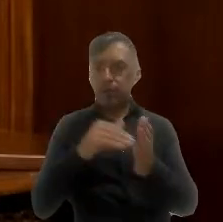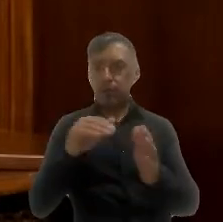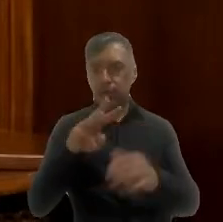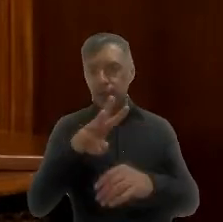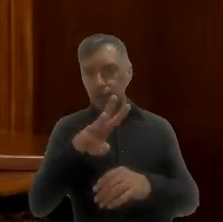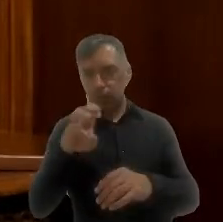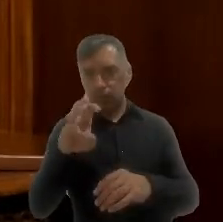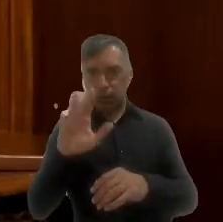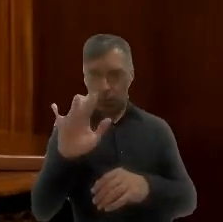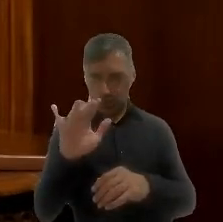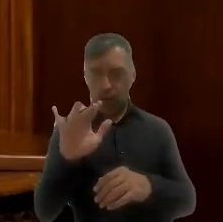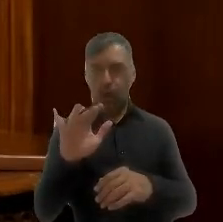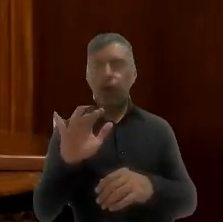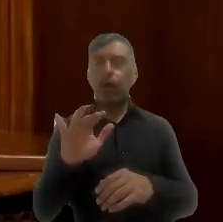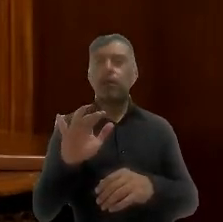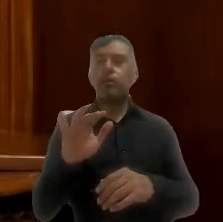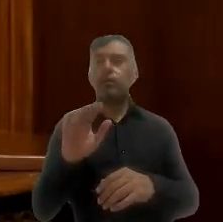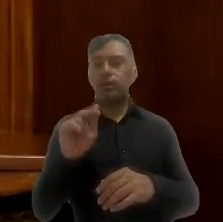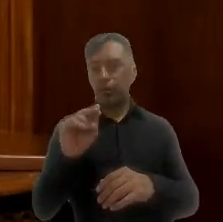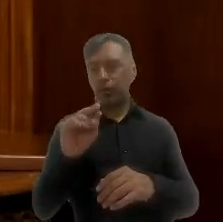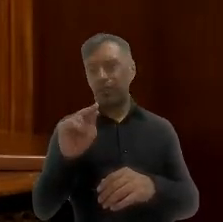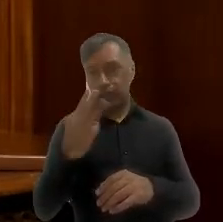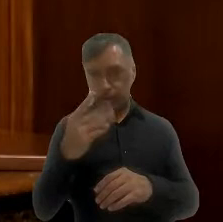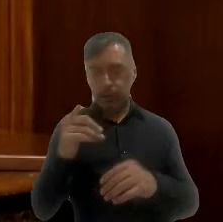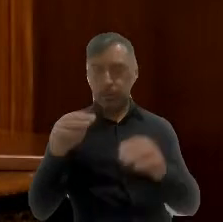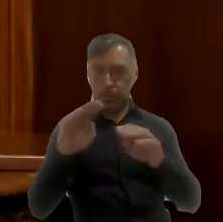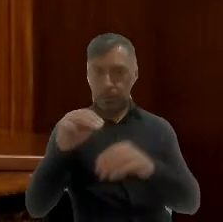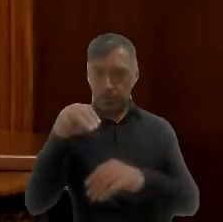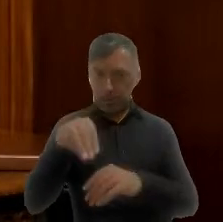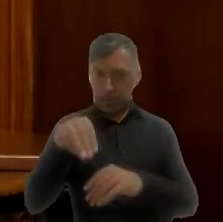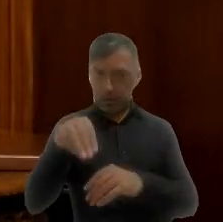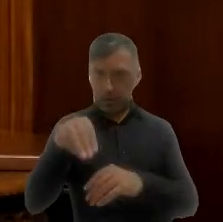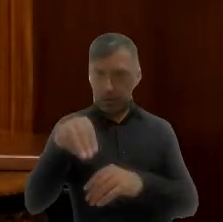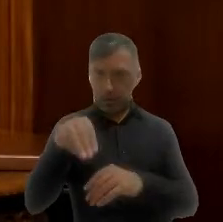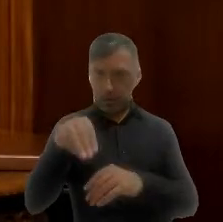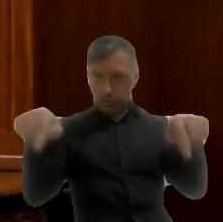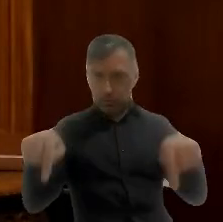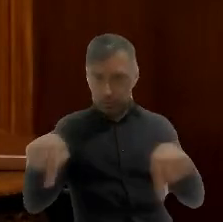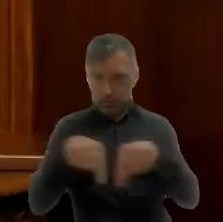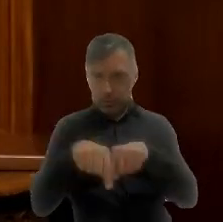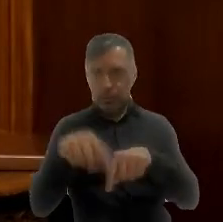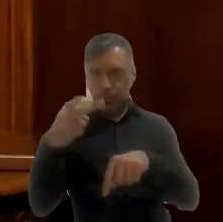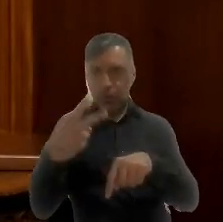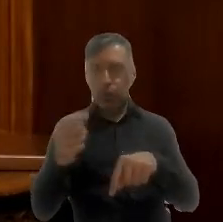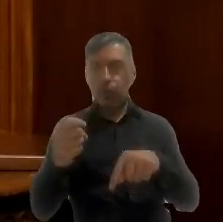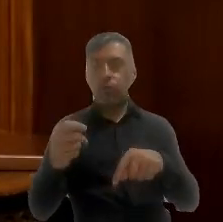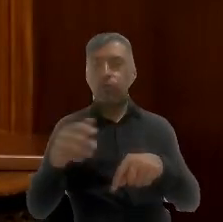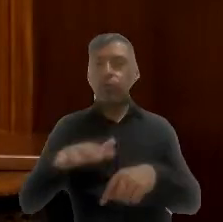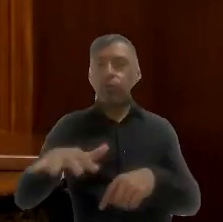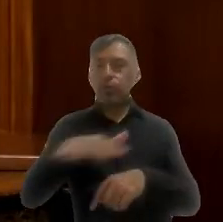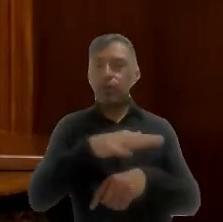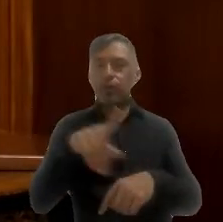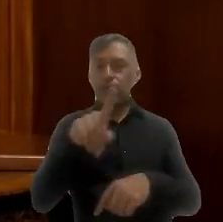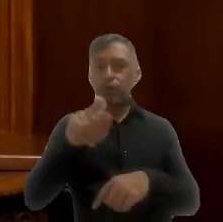99.350.83 metros cuadrados, fracción 2, con una superficie de